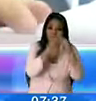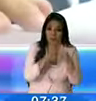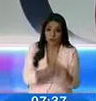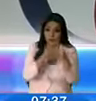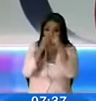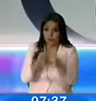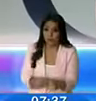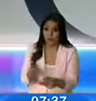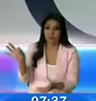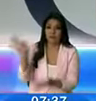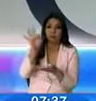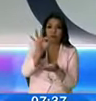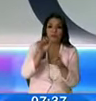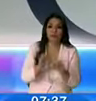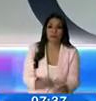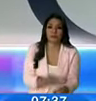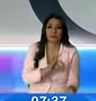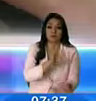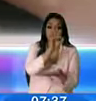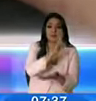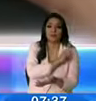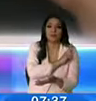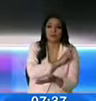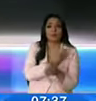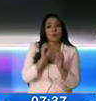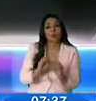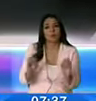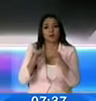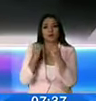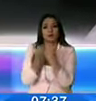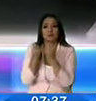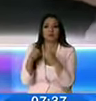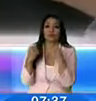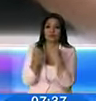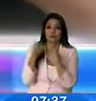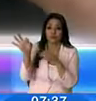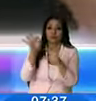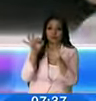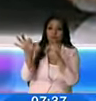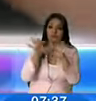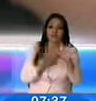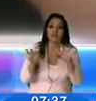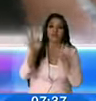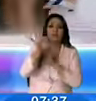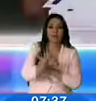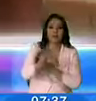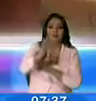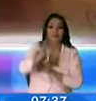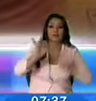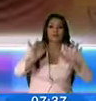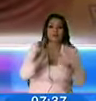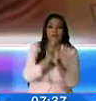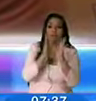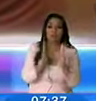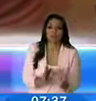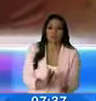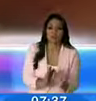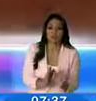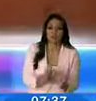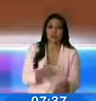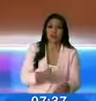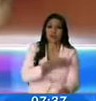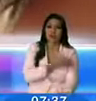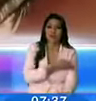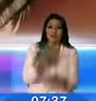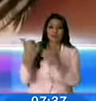con representantes de la academia y de los sectores sociales para seleccionar a quienes reemplazarán a los 27 funcionarios que ejercían